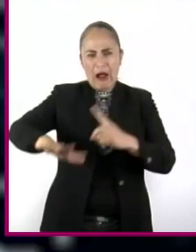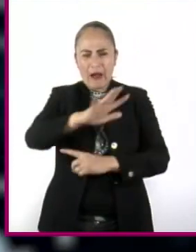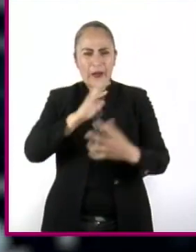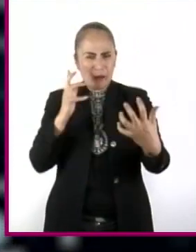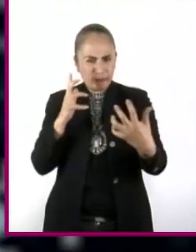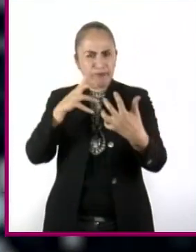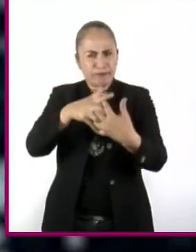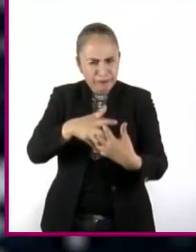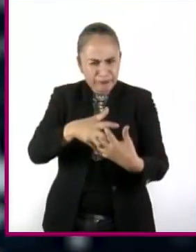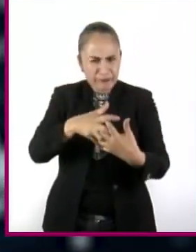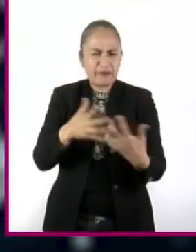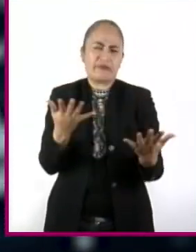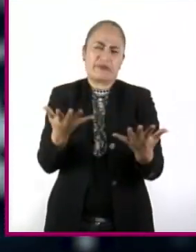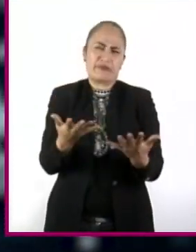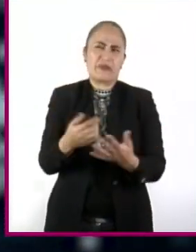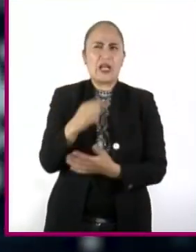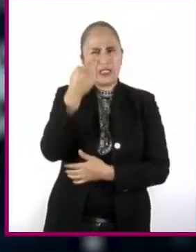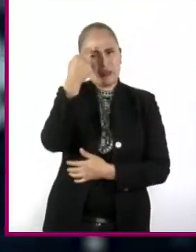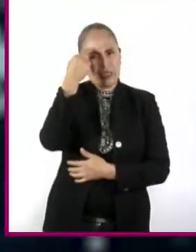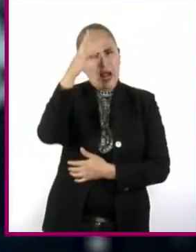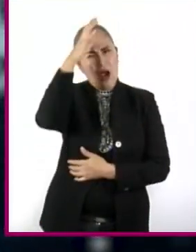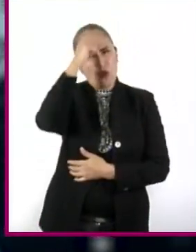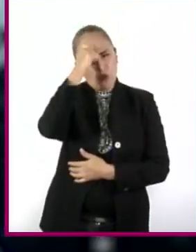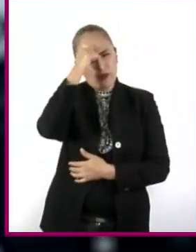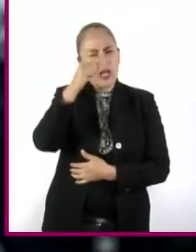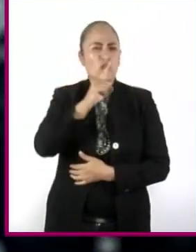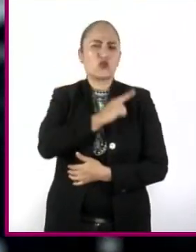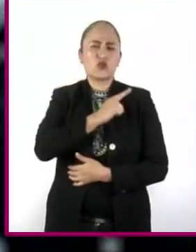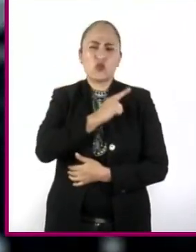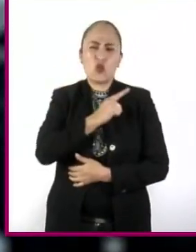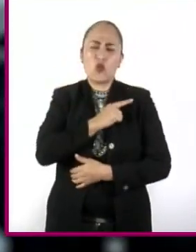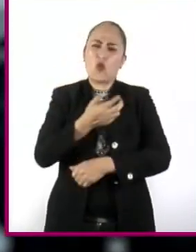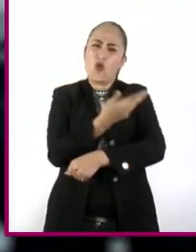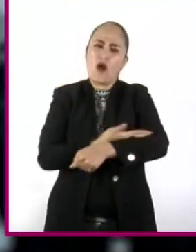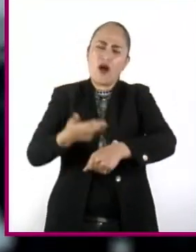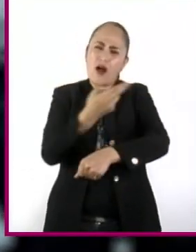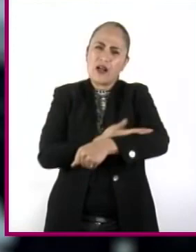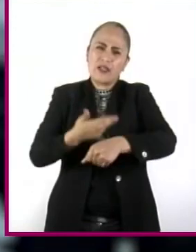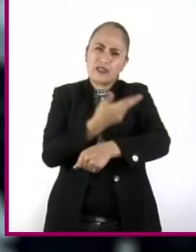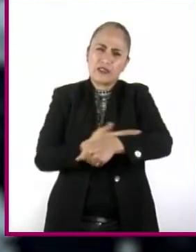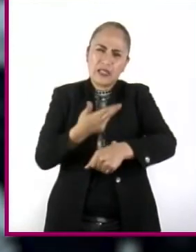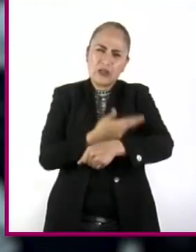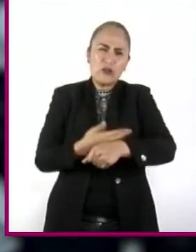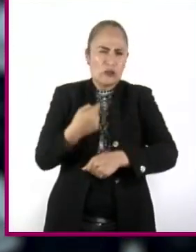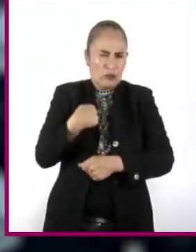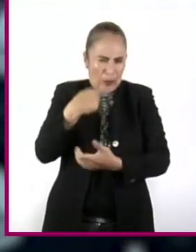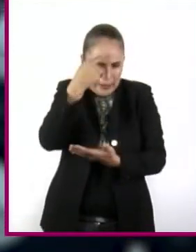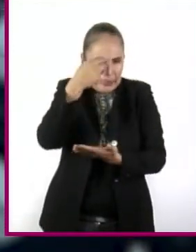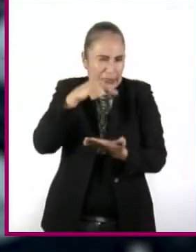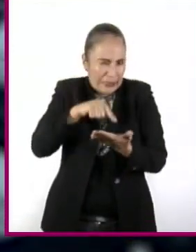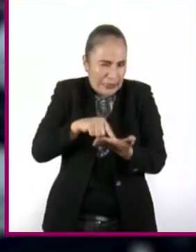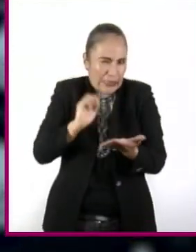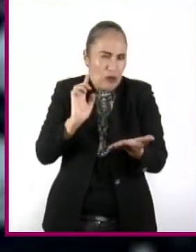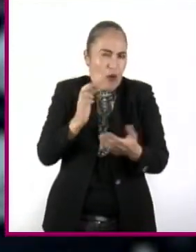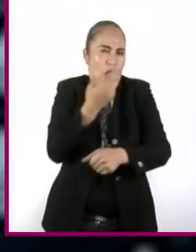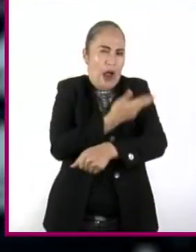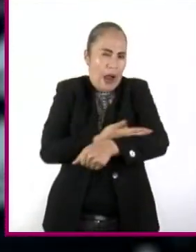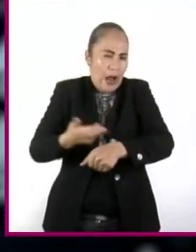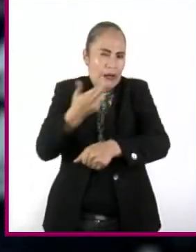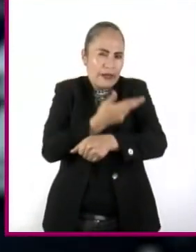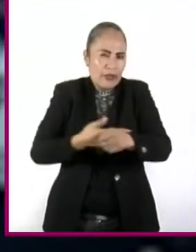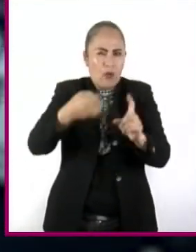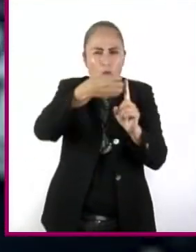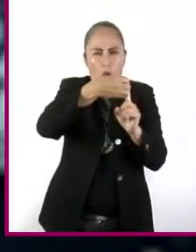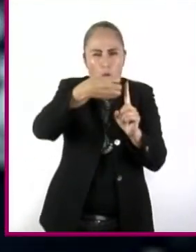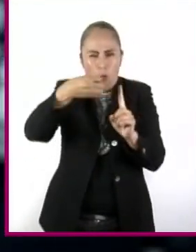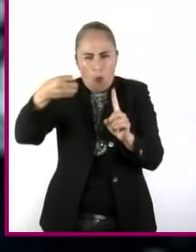la explicación que nos dieron sobre la autoorganización. Si no me falla la memoria, la organización es la cualidad de